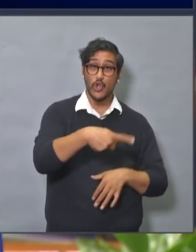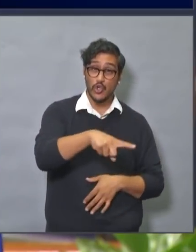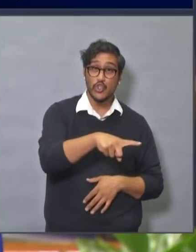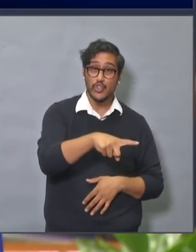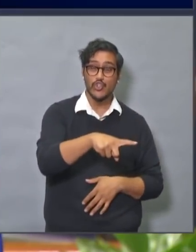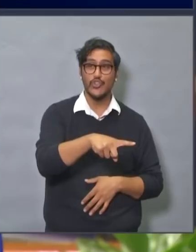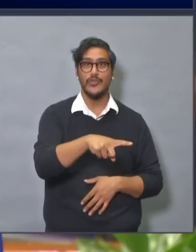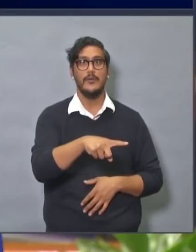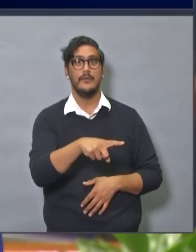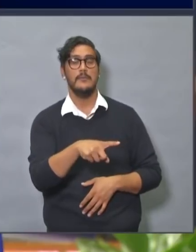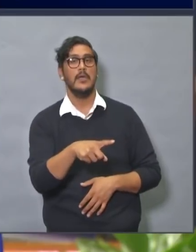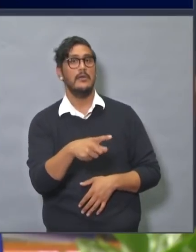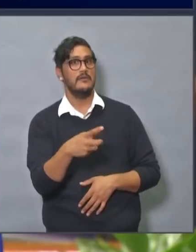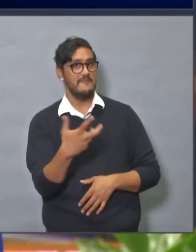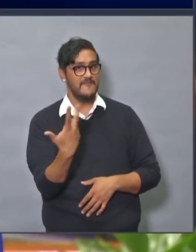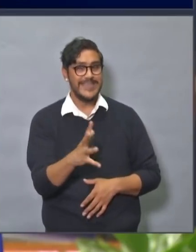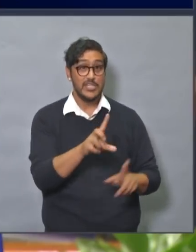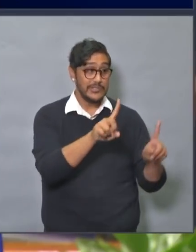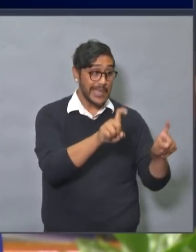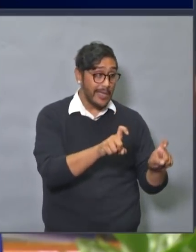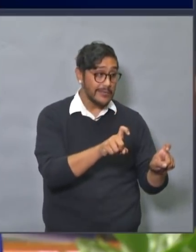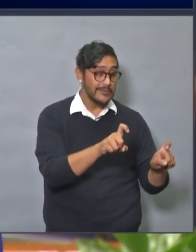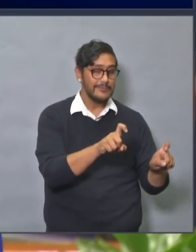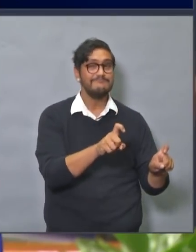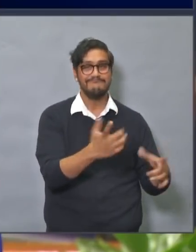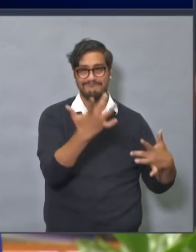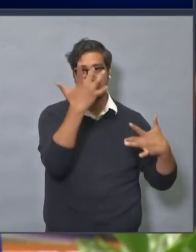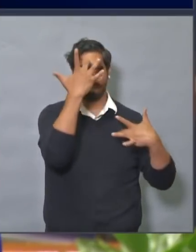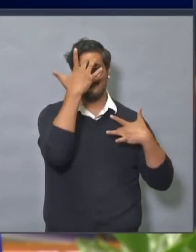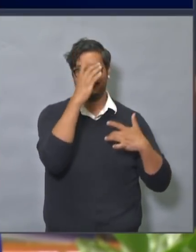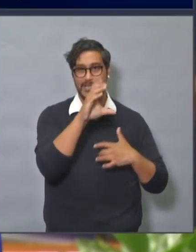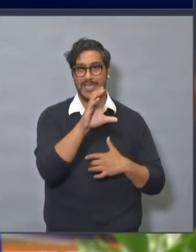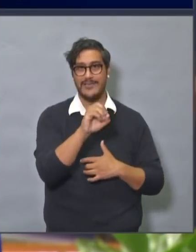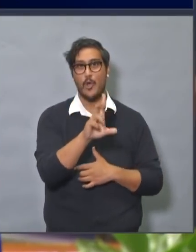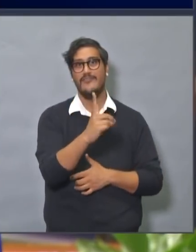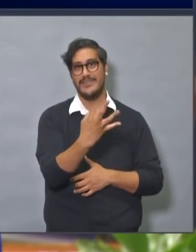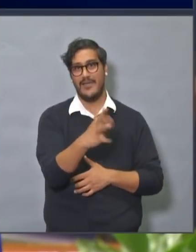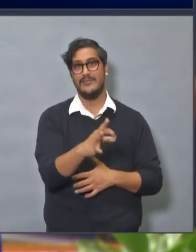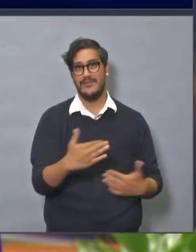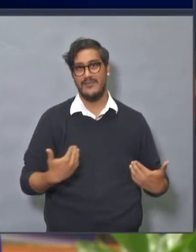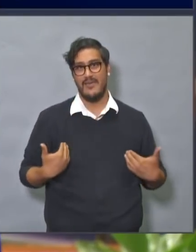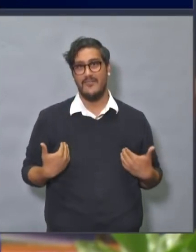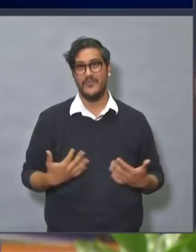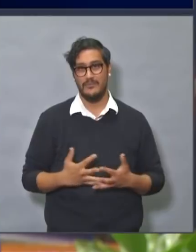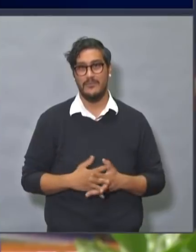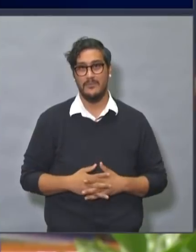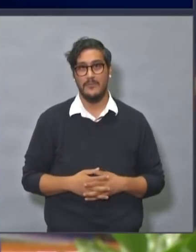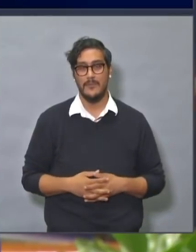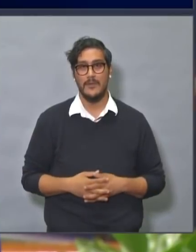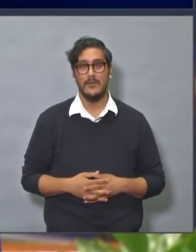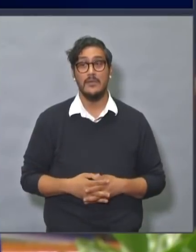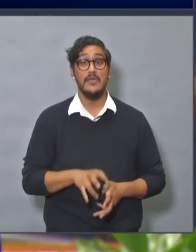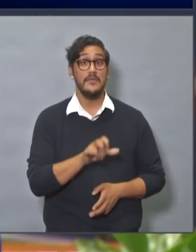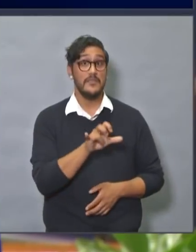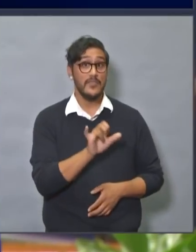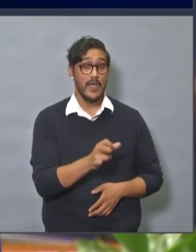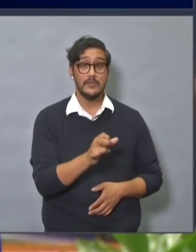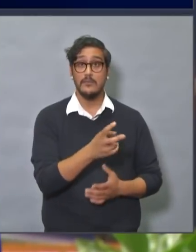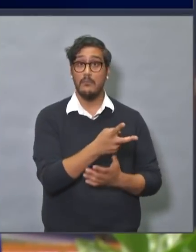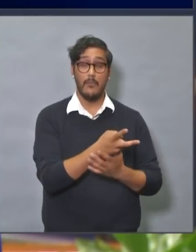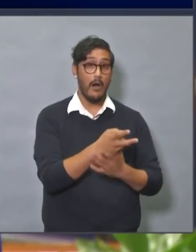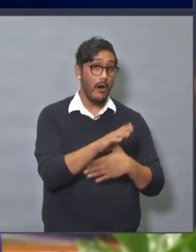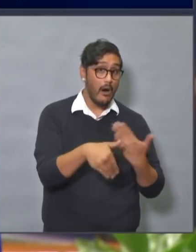y socorristas han dado positivo por COVID-19 en el condado de Los Ángeles. Esto incluye a todos